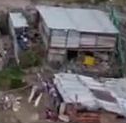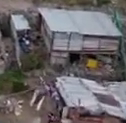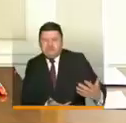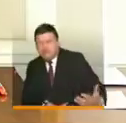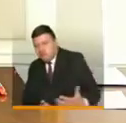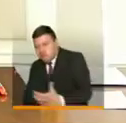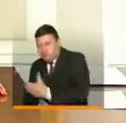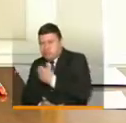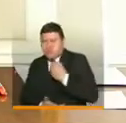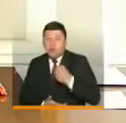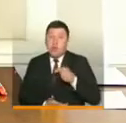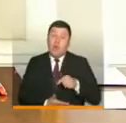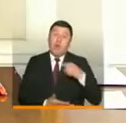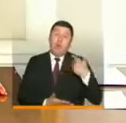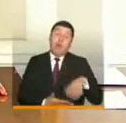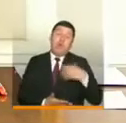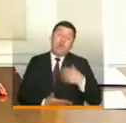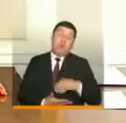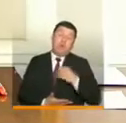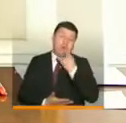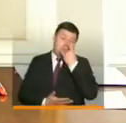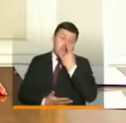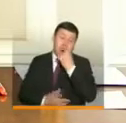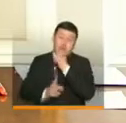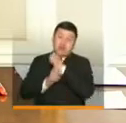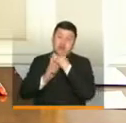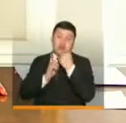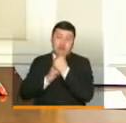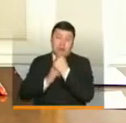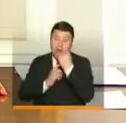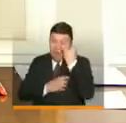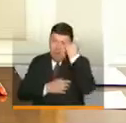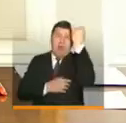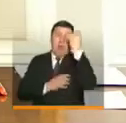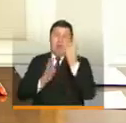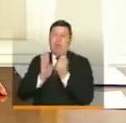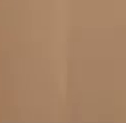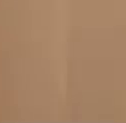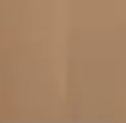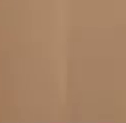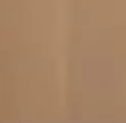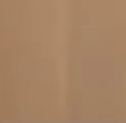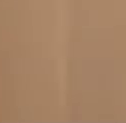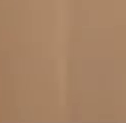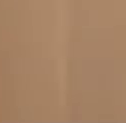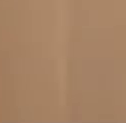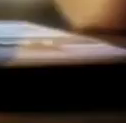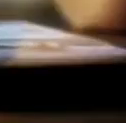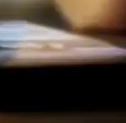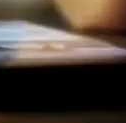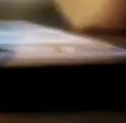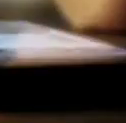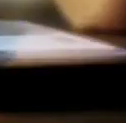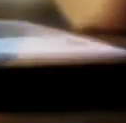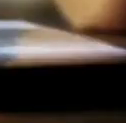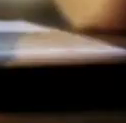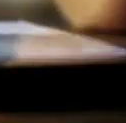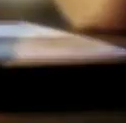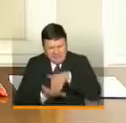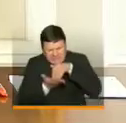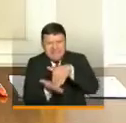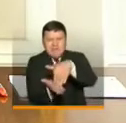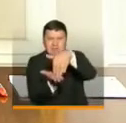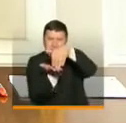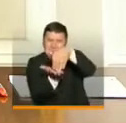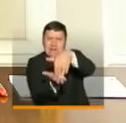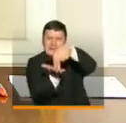es quizás el programa más innovador que se haya hecho en política social. Y quienes aún no han recibido esta ayuda,